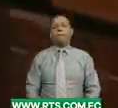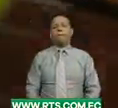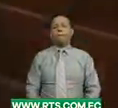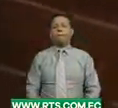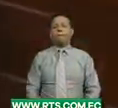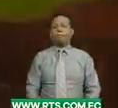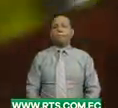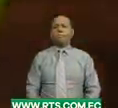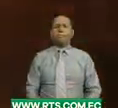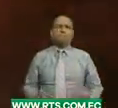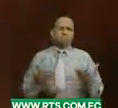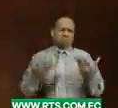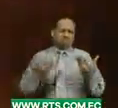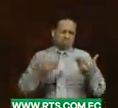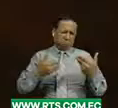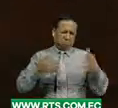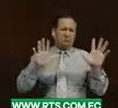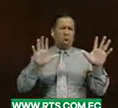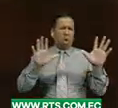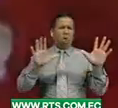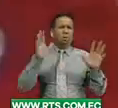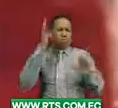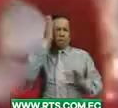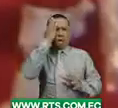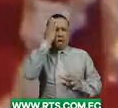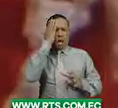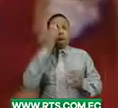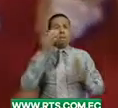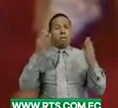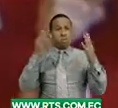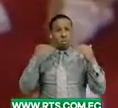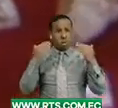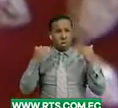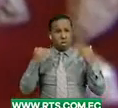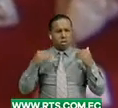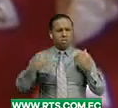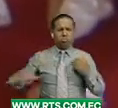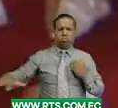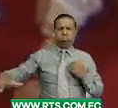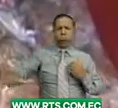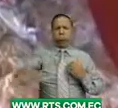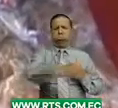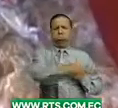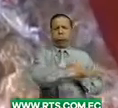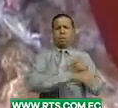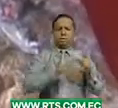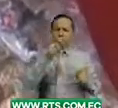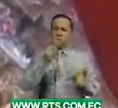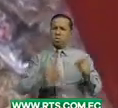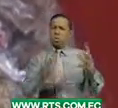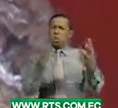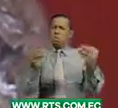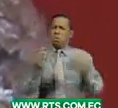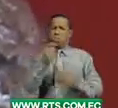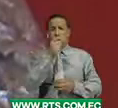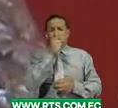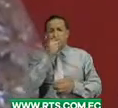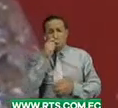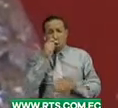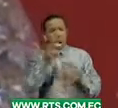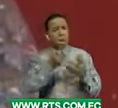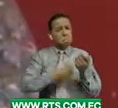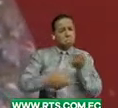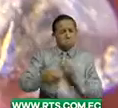Ya para nadie es novedad que en Guayaquil hay un serio problema de consumo de alcaloides, que las drogas se distribuyen